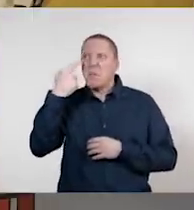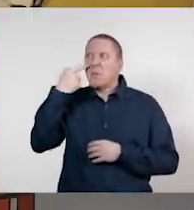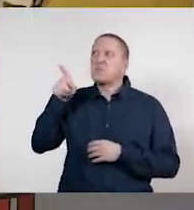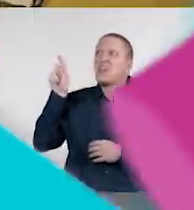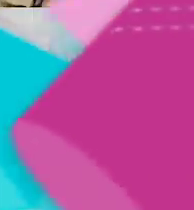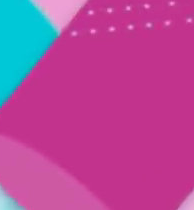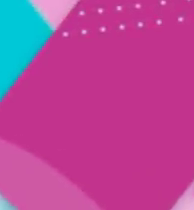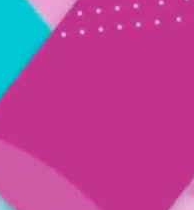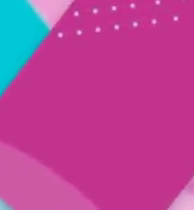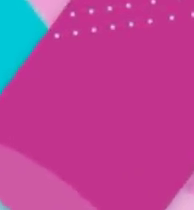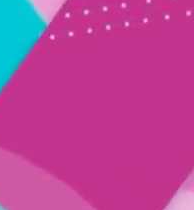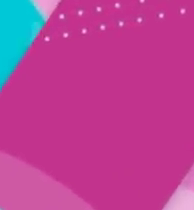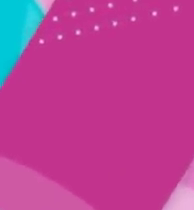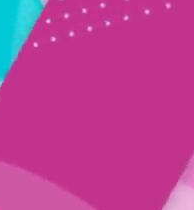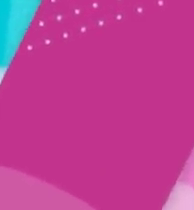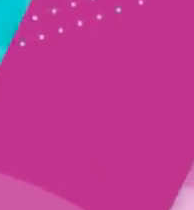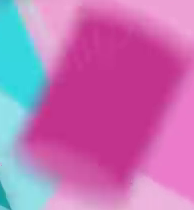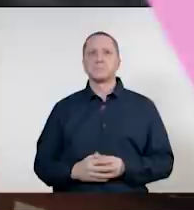perfecto.